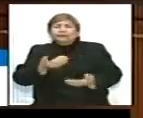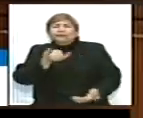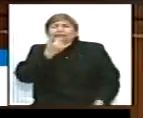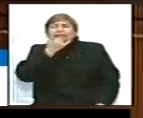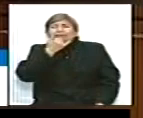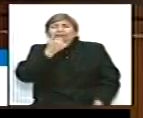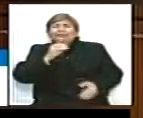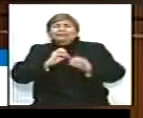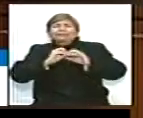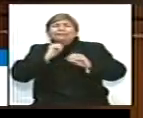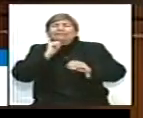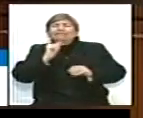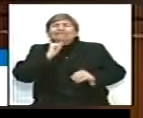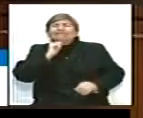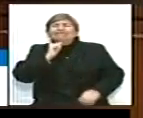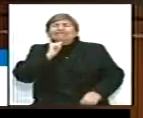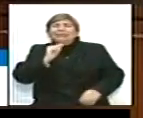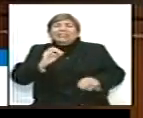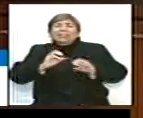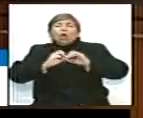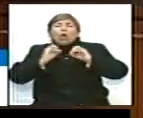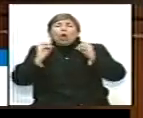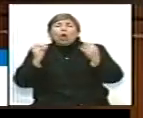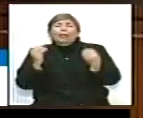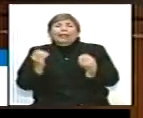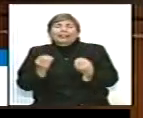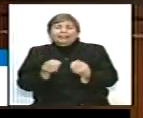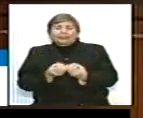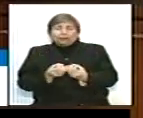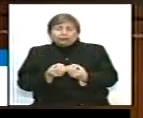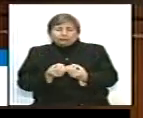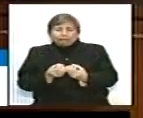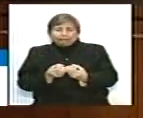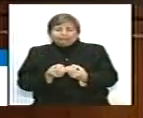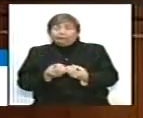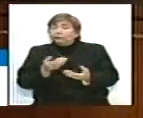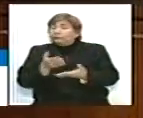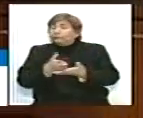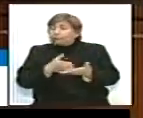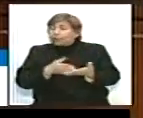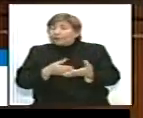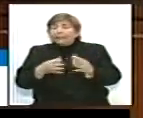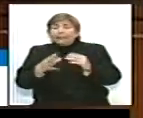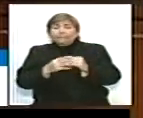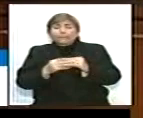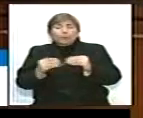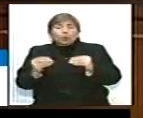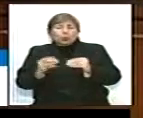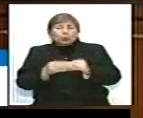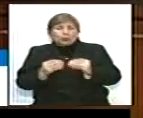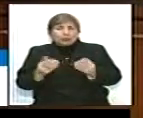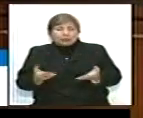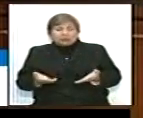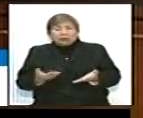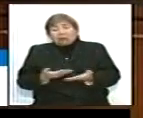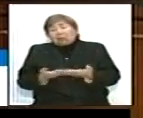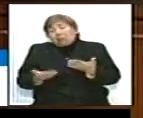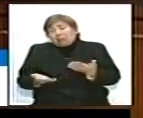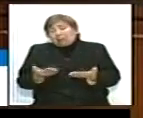de organización y quizás ordenar cada una de las regiones en cuanto a la parte productiva. Acordémonos